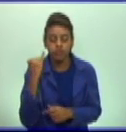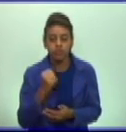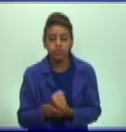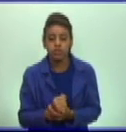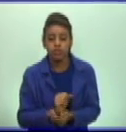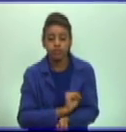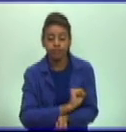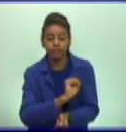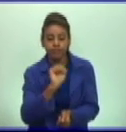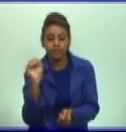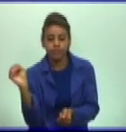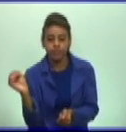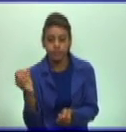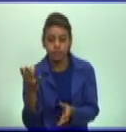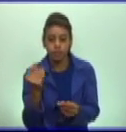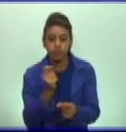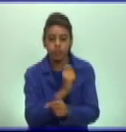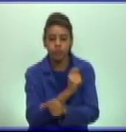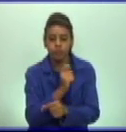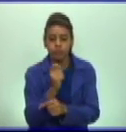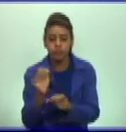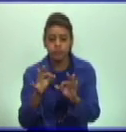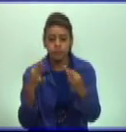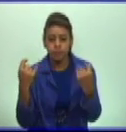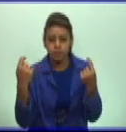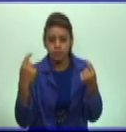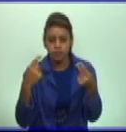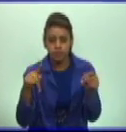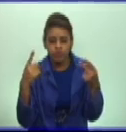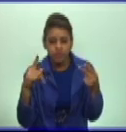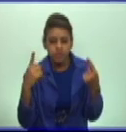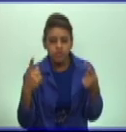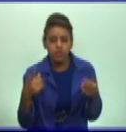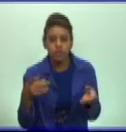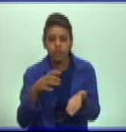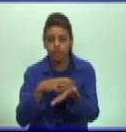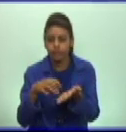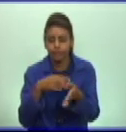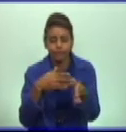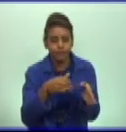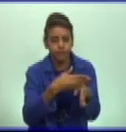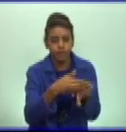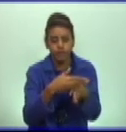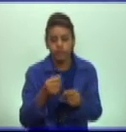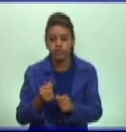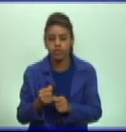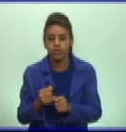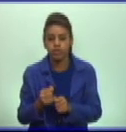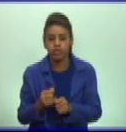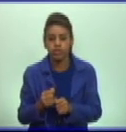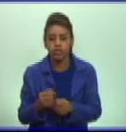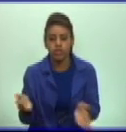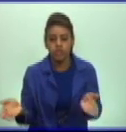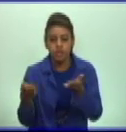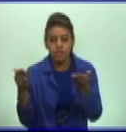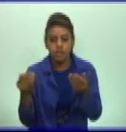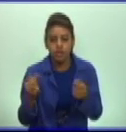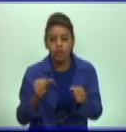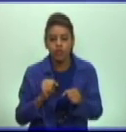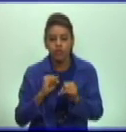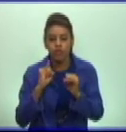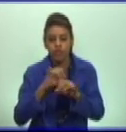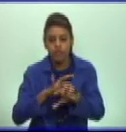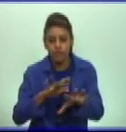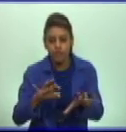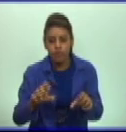gradúa en este periodo gran cantidad de profesionales de diferentes sectores. se desarrolla la informática y la comunicación y se